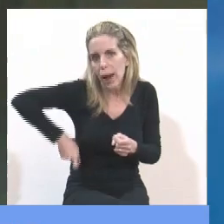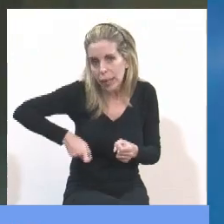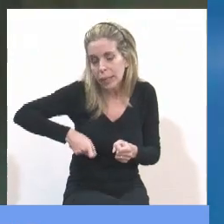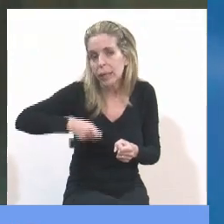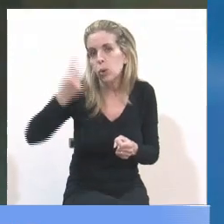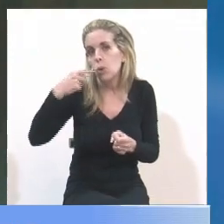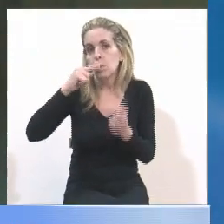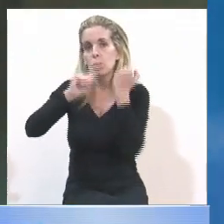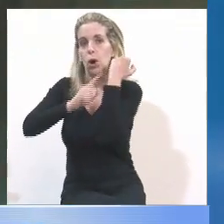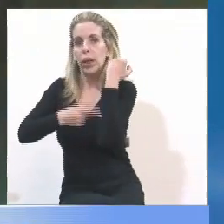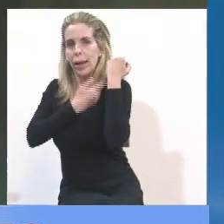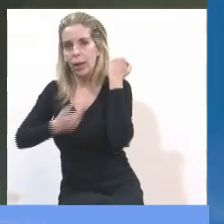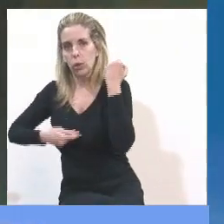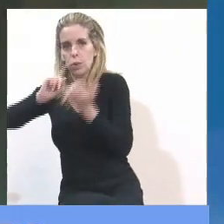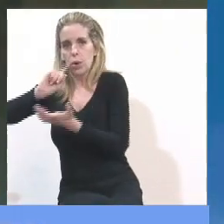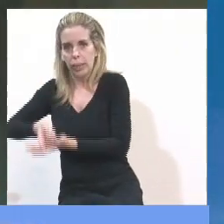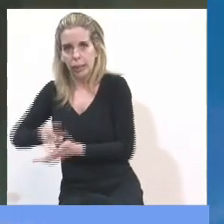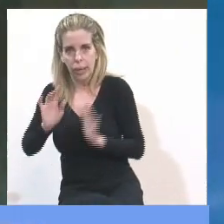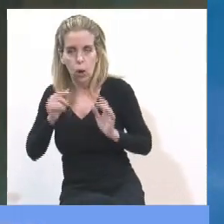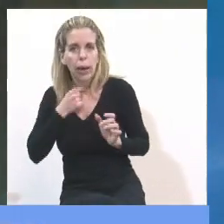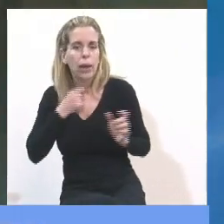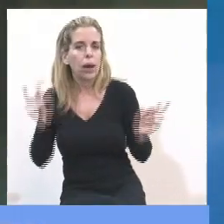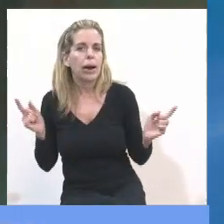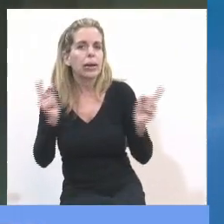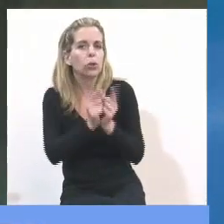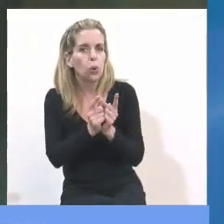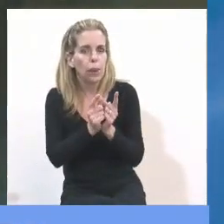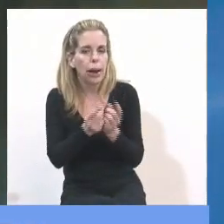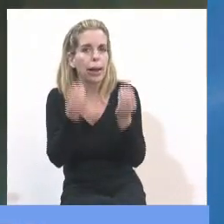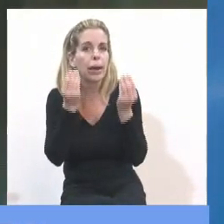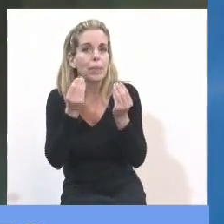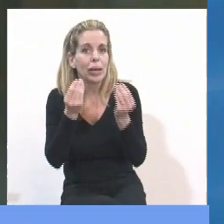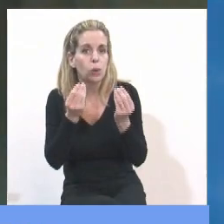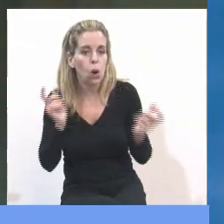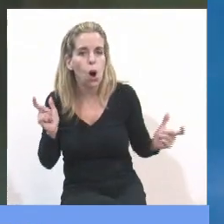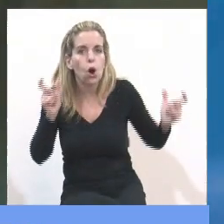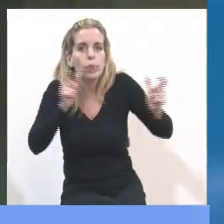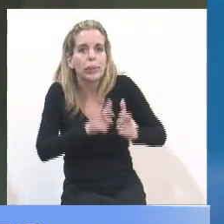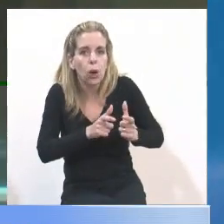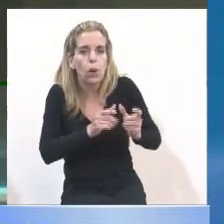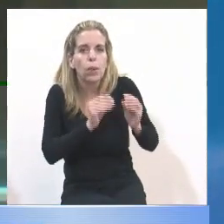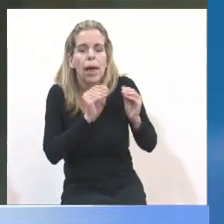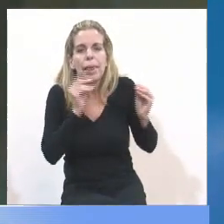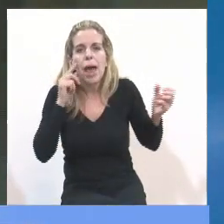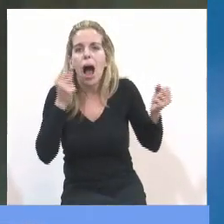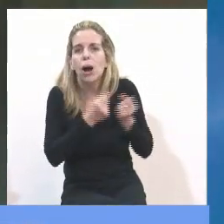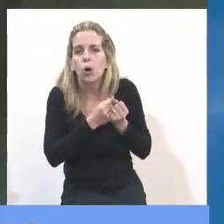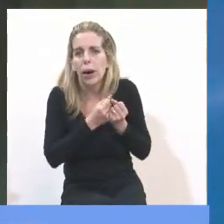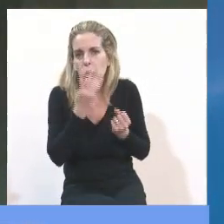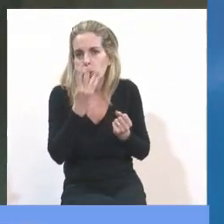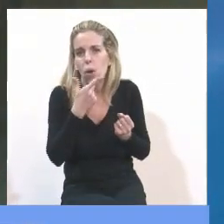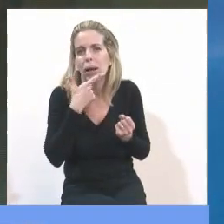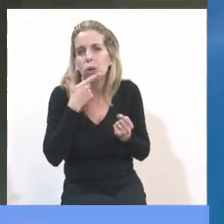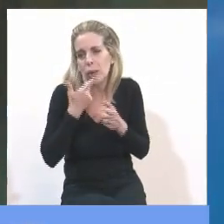Senado de la Nación, quiero hacer una síntesis de lo que ocurrió en la Comisión de Acuerdos el 4